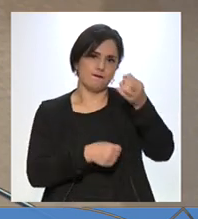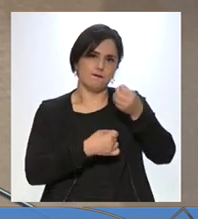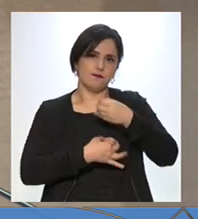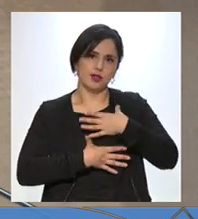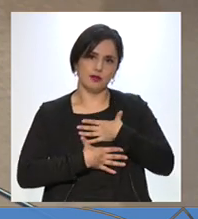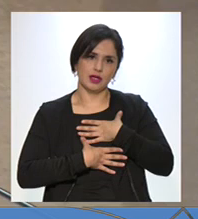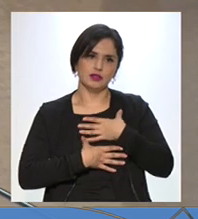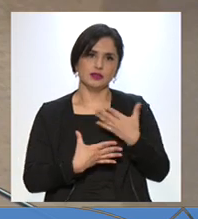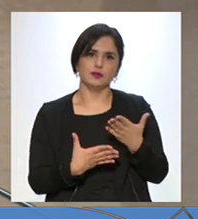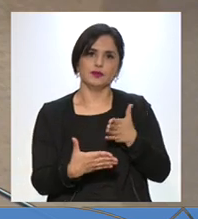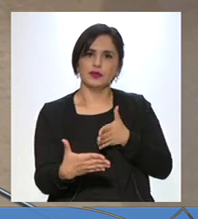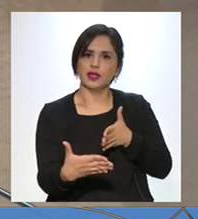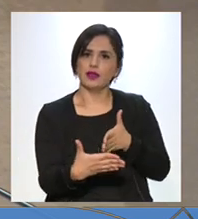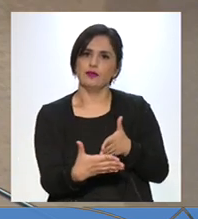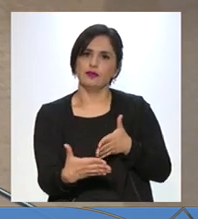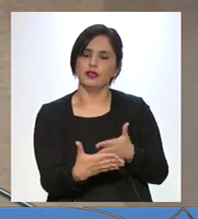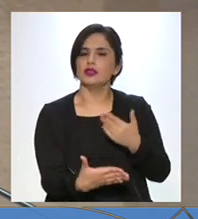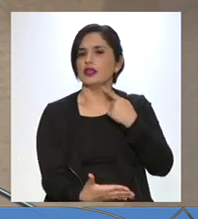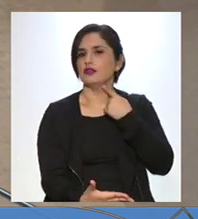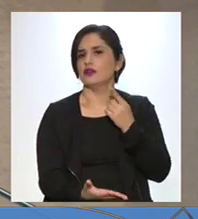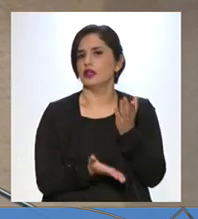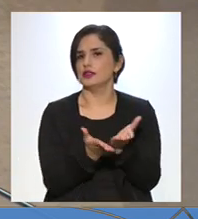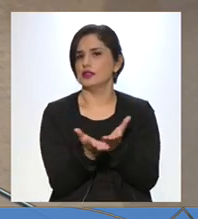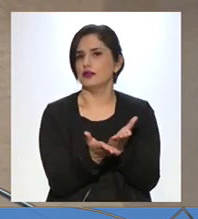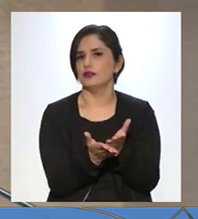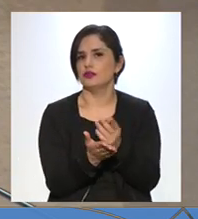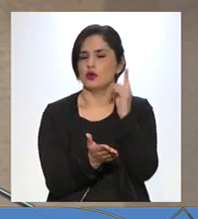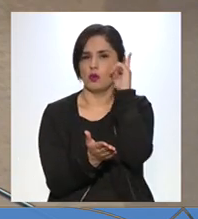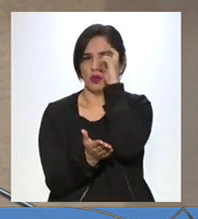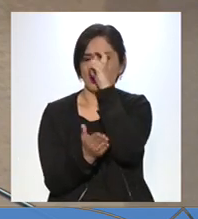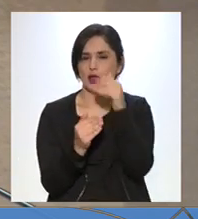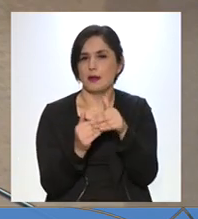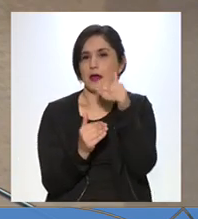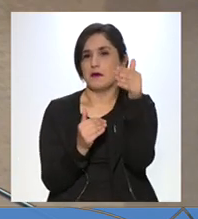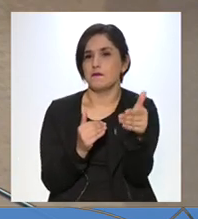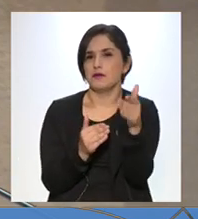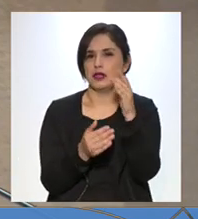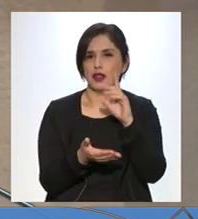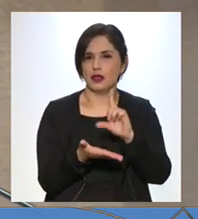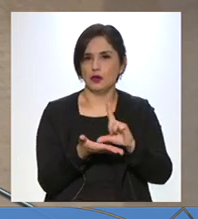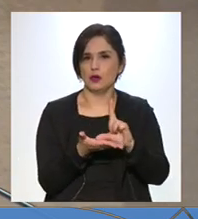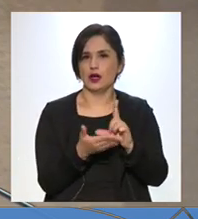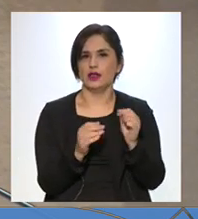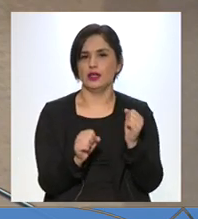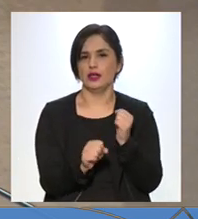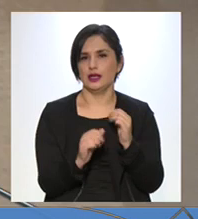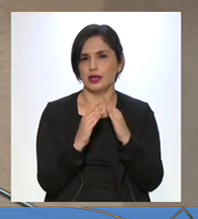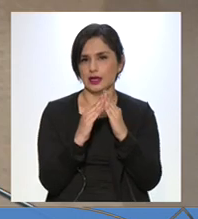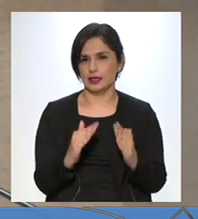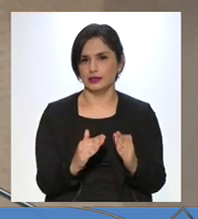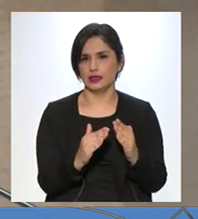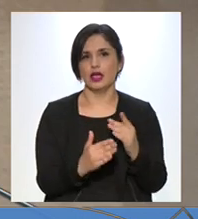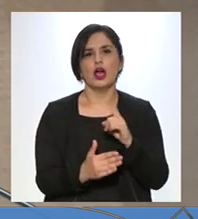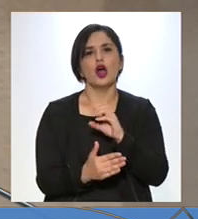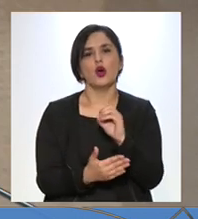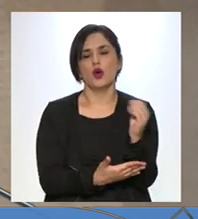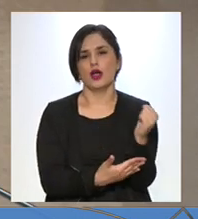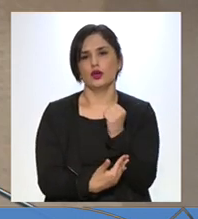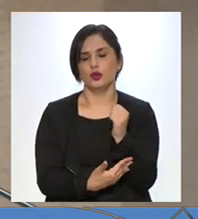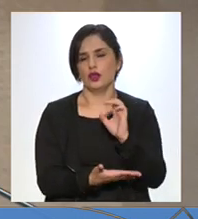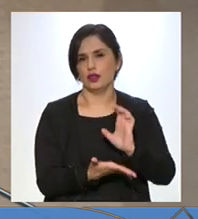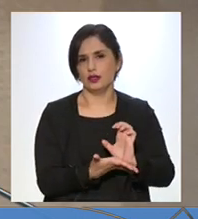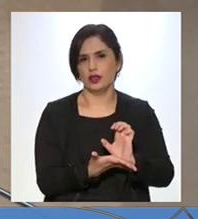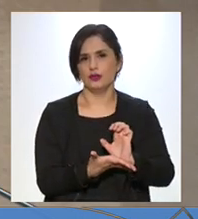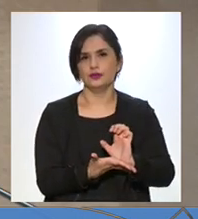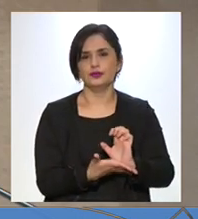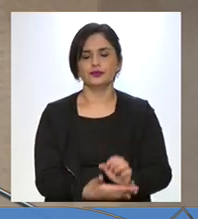en la oferta de servicios que dificultan el trabajo fuera del hogar cuando hay personas dependientes, así como la presencia de ayudas estatales.